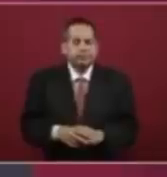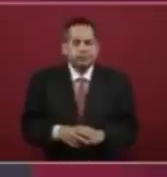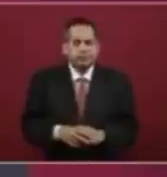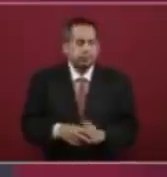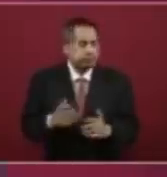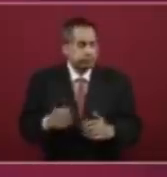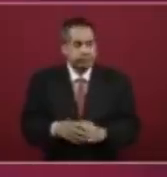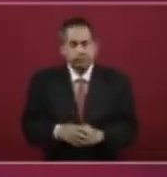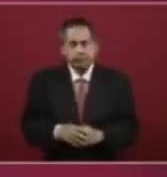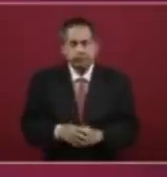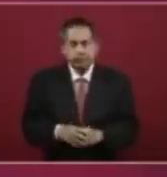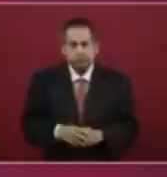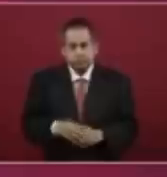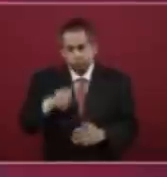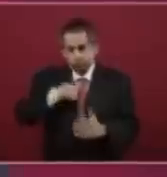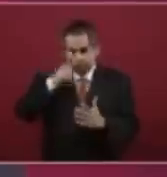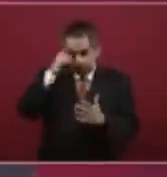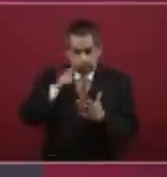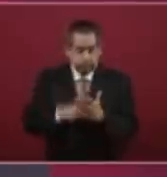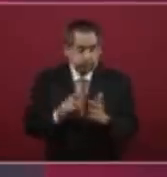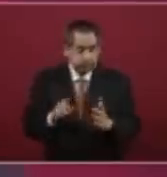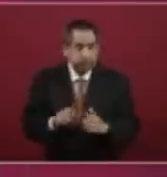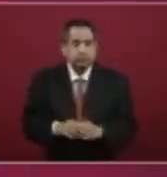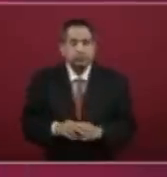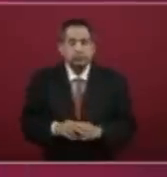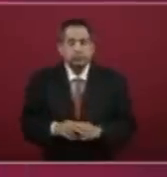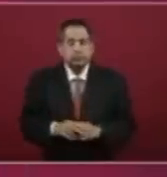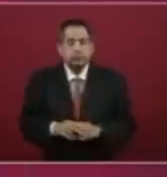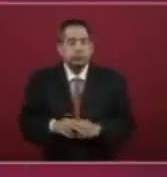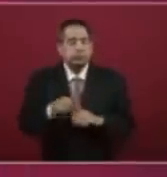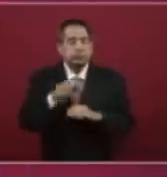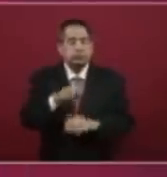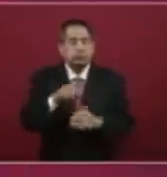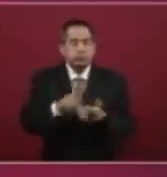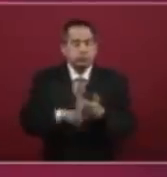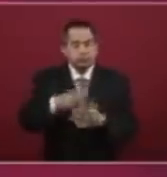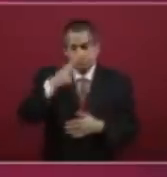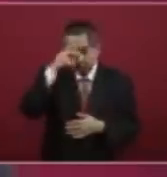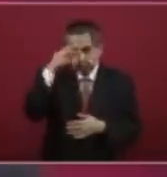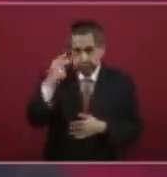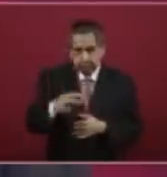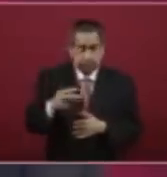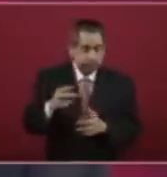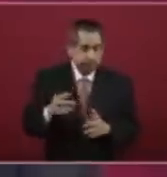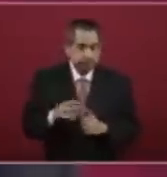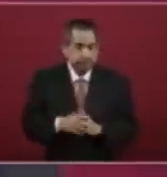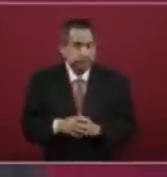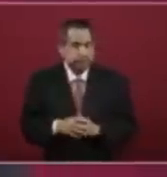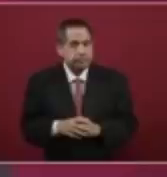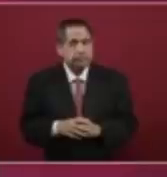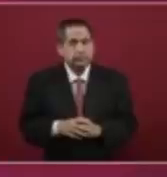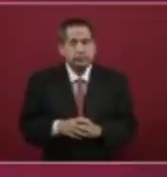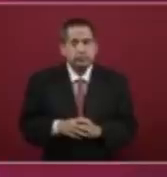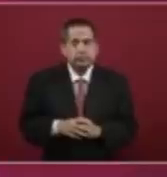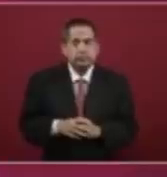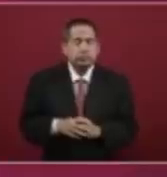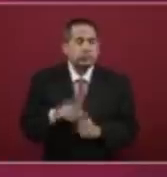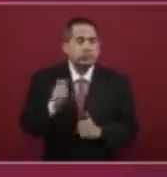pues creo yo que en el caso de México fue